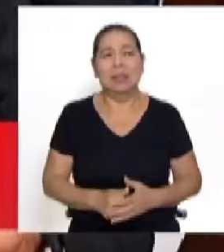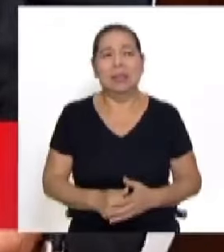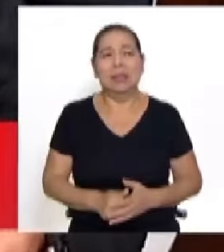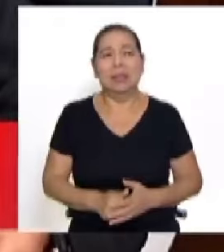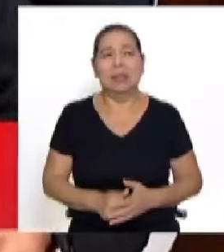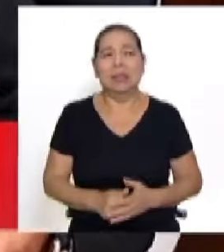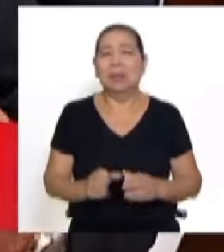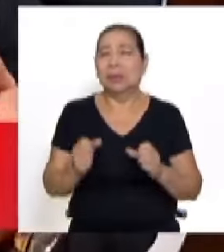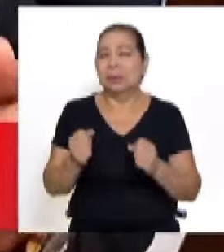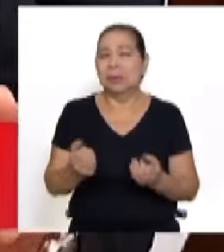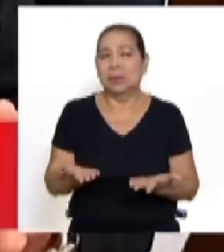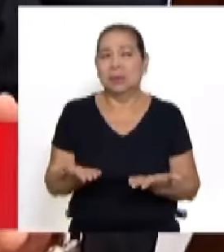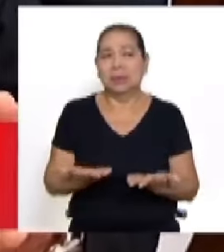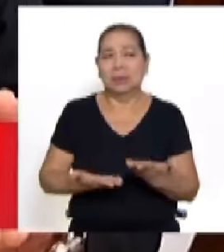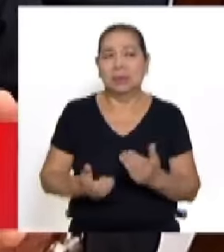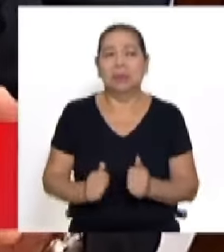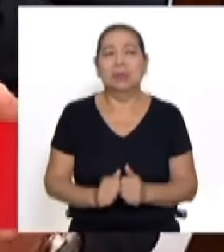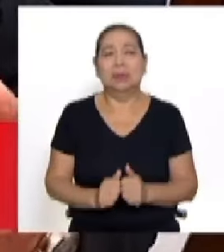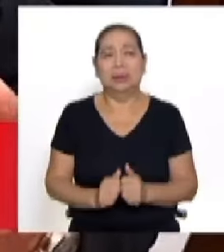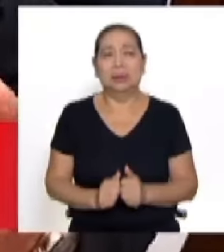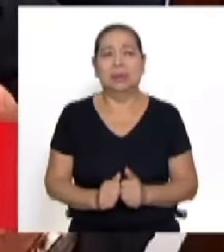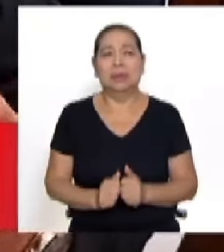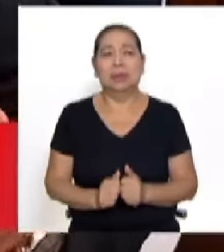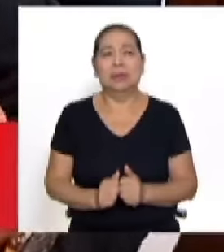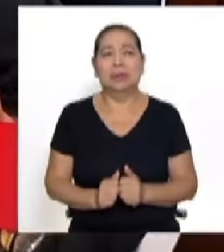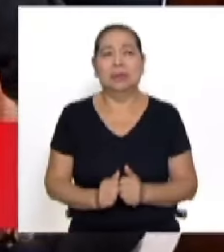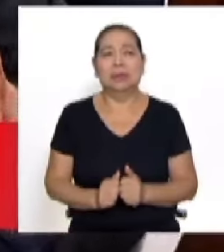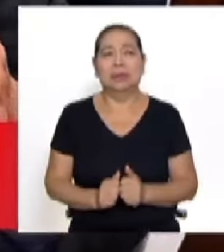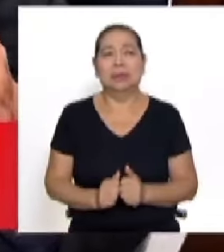cuánto costaría un adelanto de elecciones?